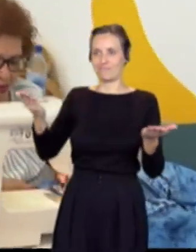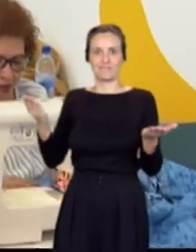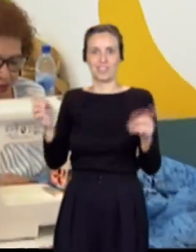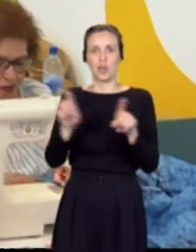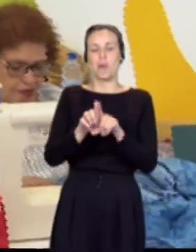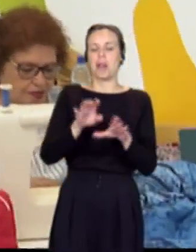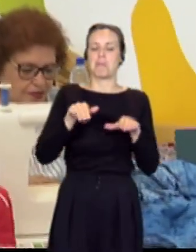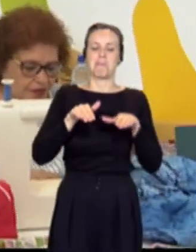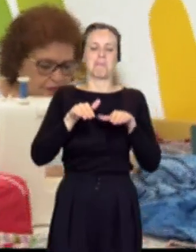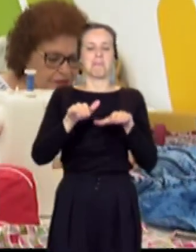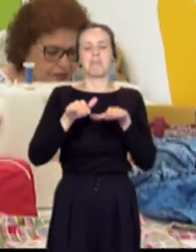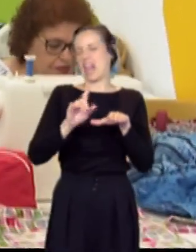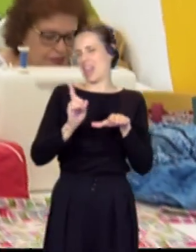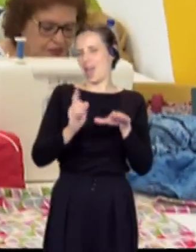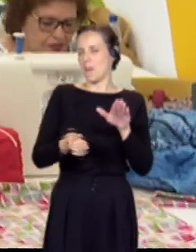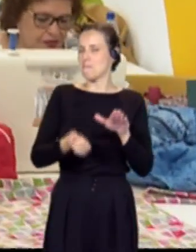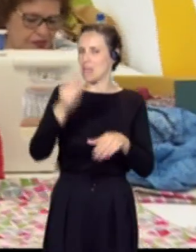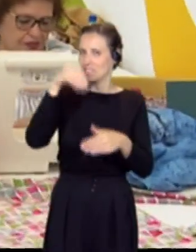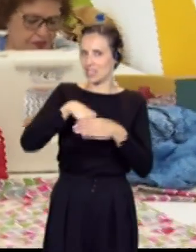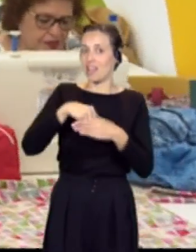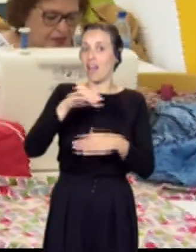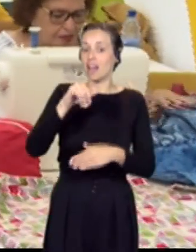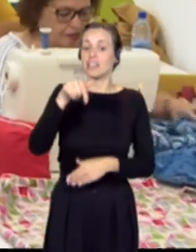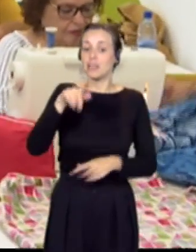costura y que se va a extender a lo largo de todo este mes de julio, compañero.